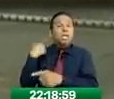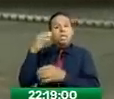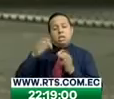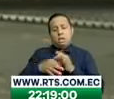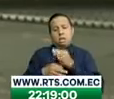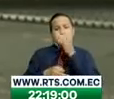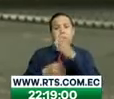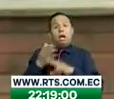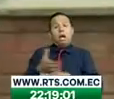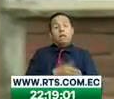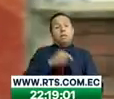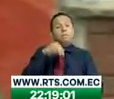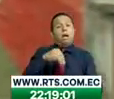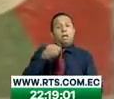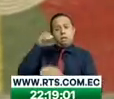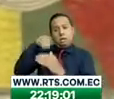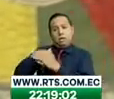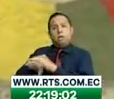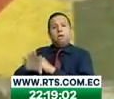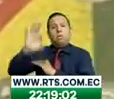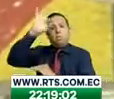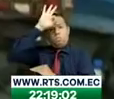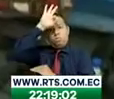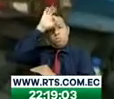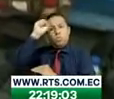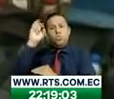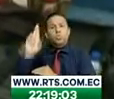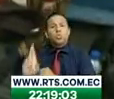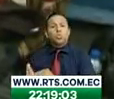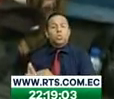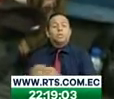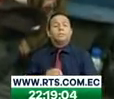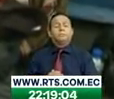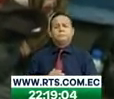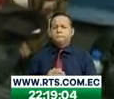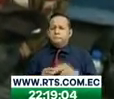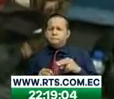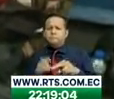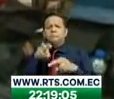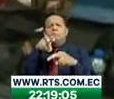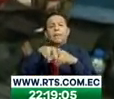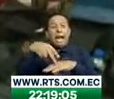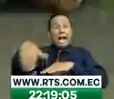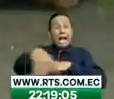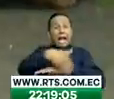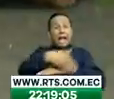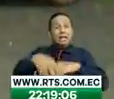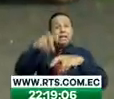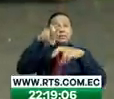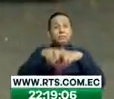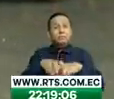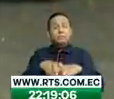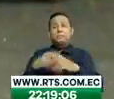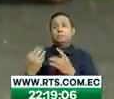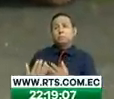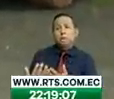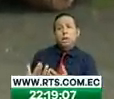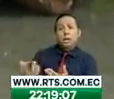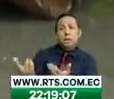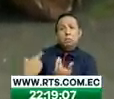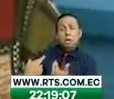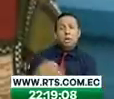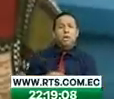este martes al Hospital del Sur Enrique Garcés. La encontramos sentada en la vía pública esperando alguna información. Habían